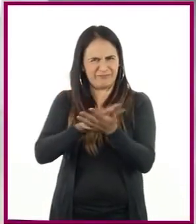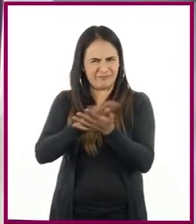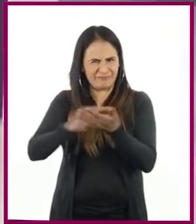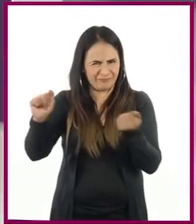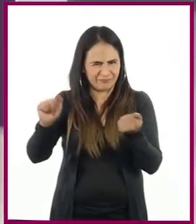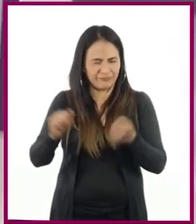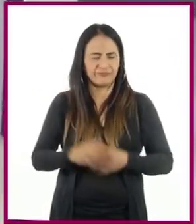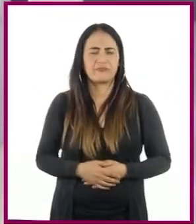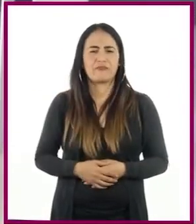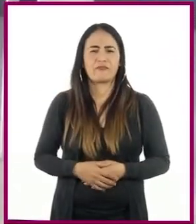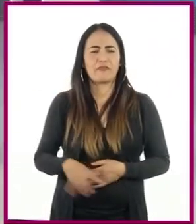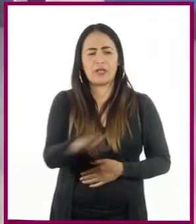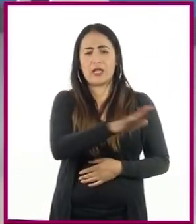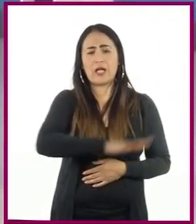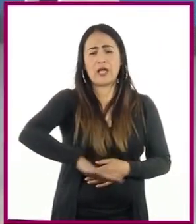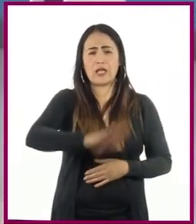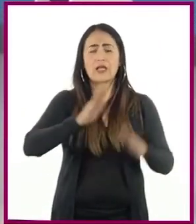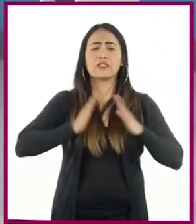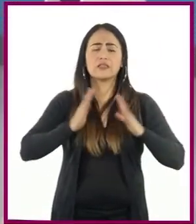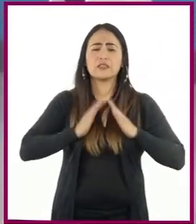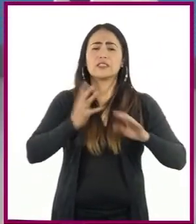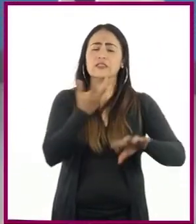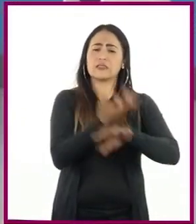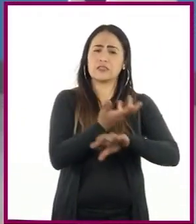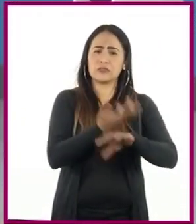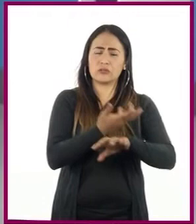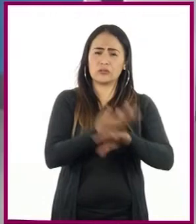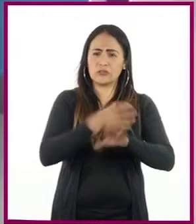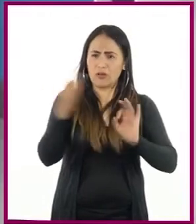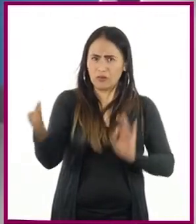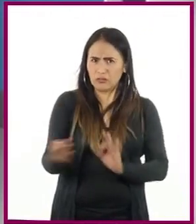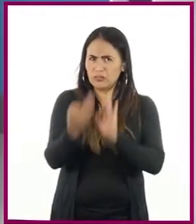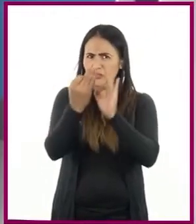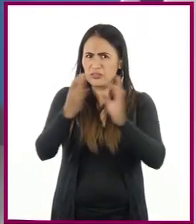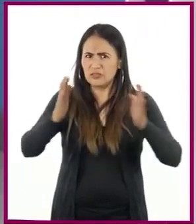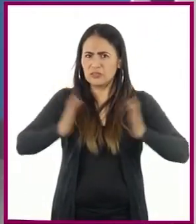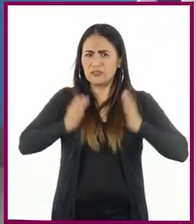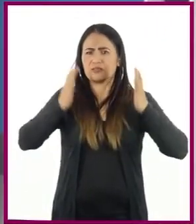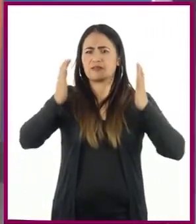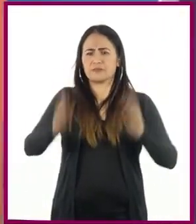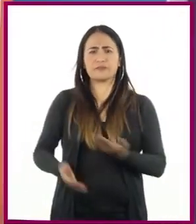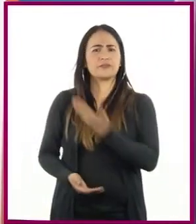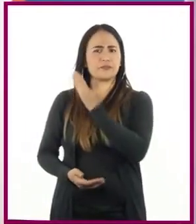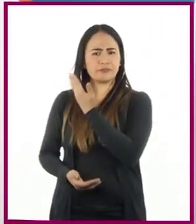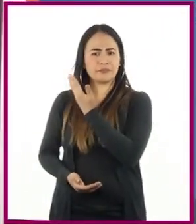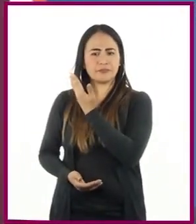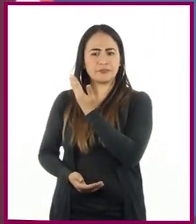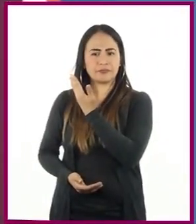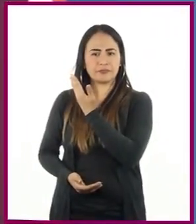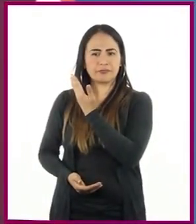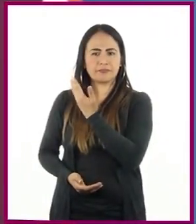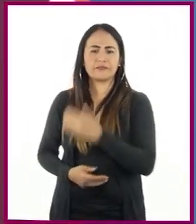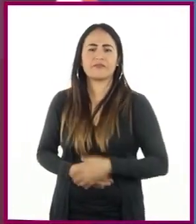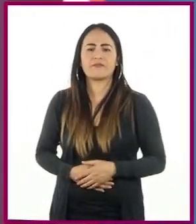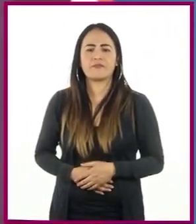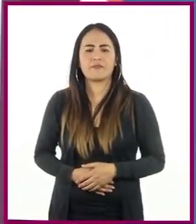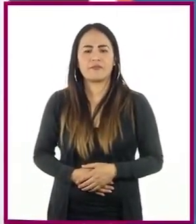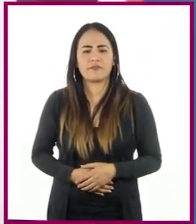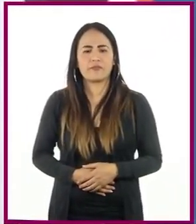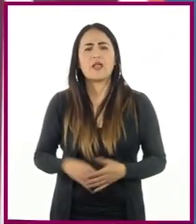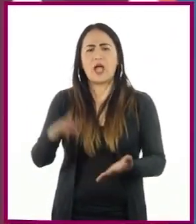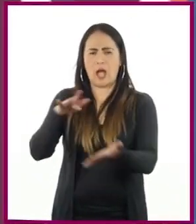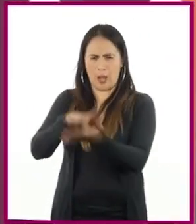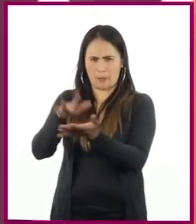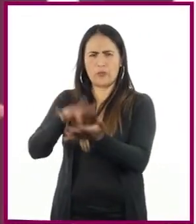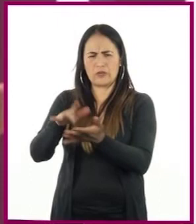Las tropas norteamericanas se encontraron pronto con una sorpresa. Las poblaciones campesinas, en su mayoría, apoyaban